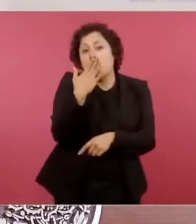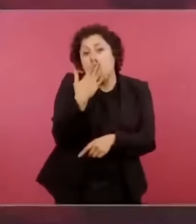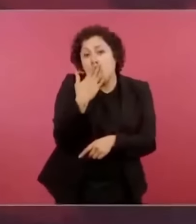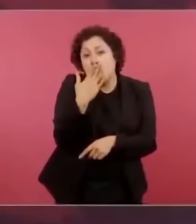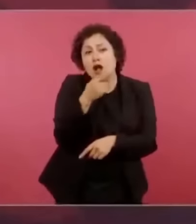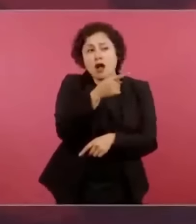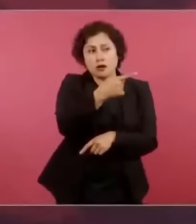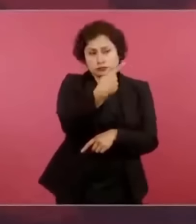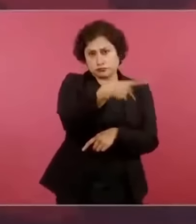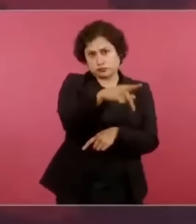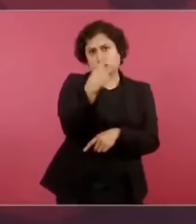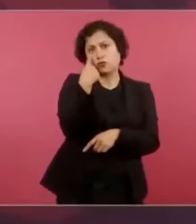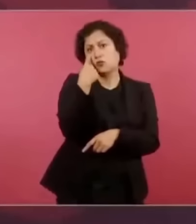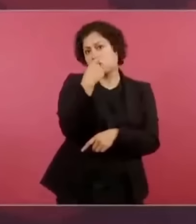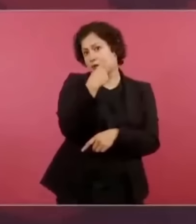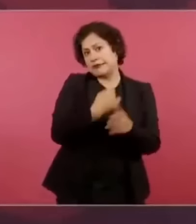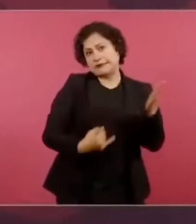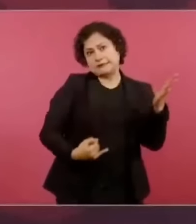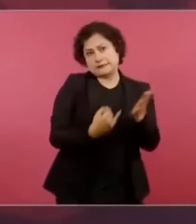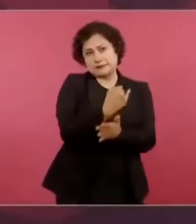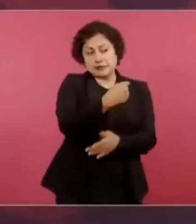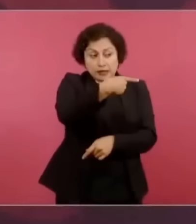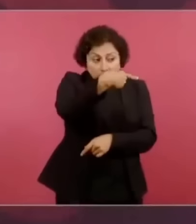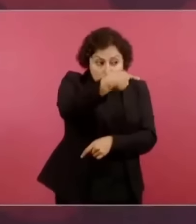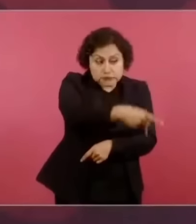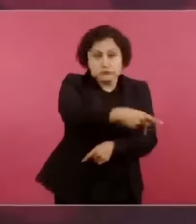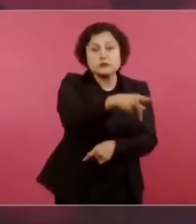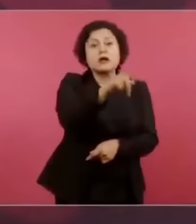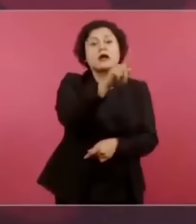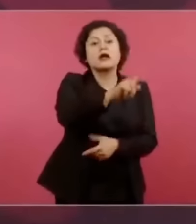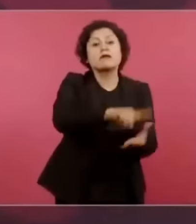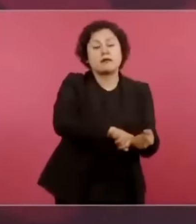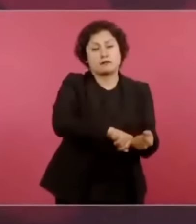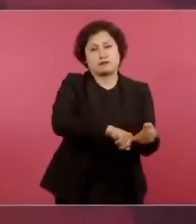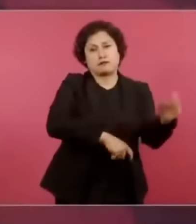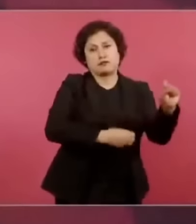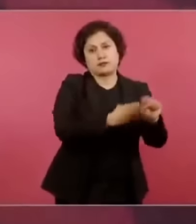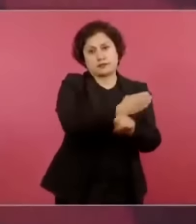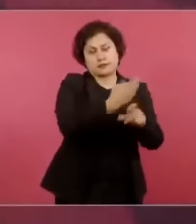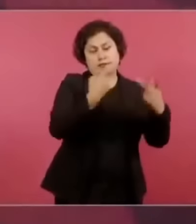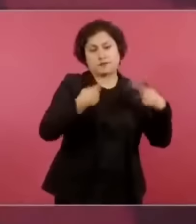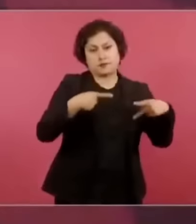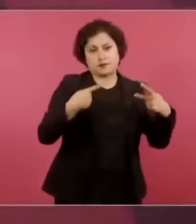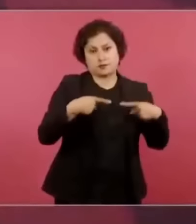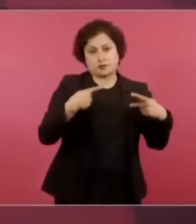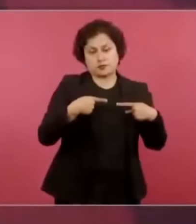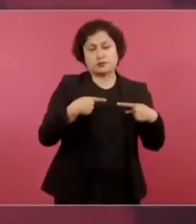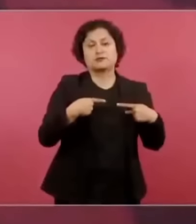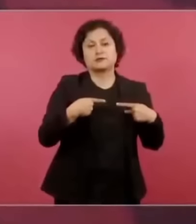mujeres y a los hombres de Sonora. Vamos a dejarles a ellos.